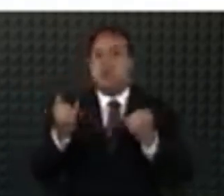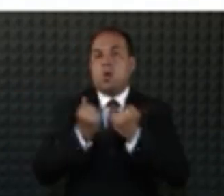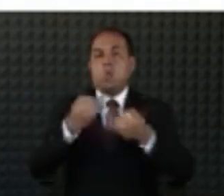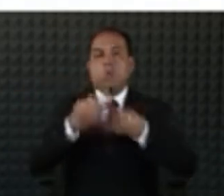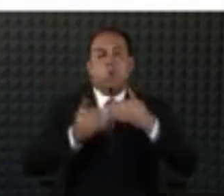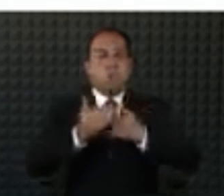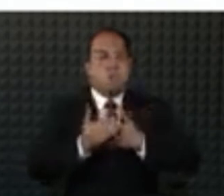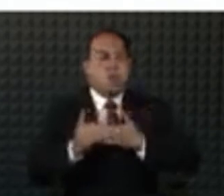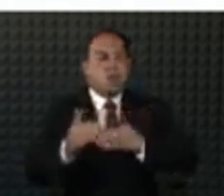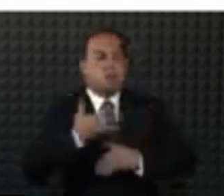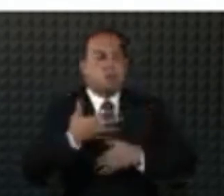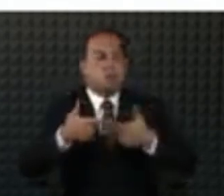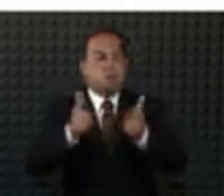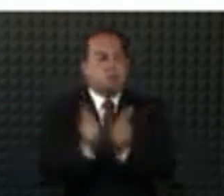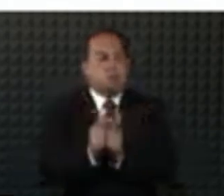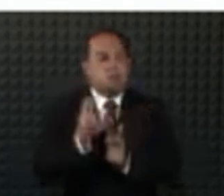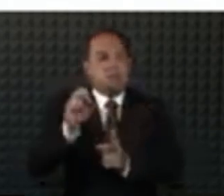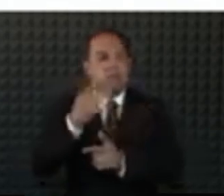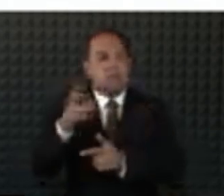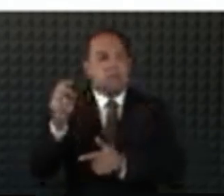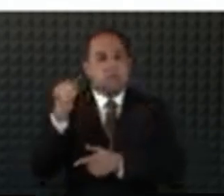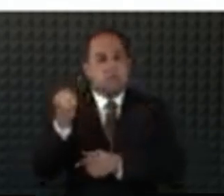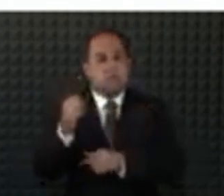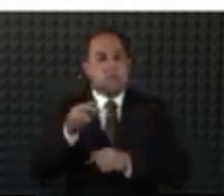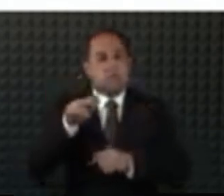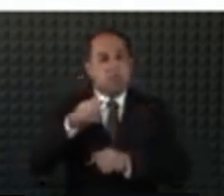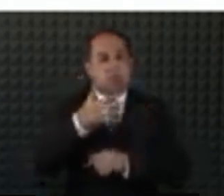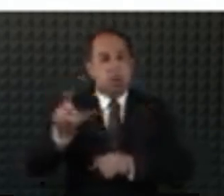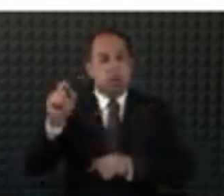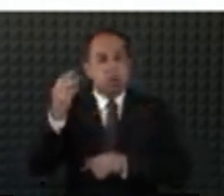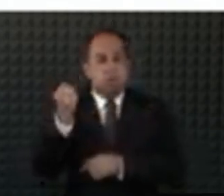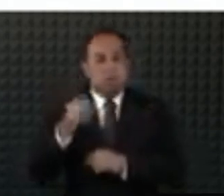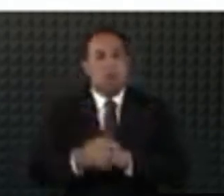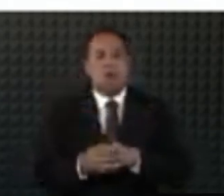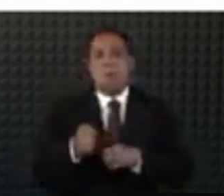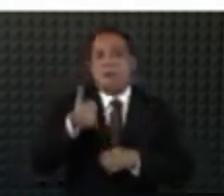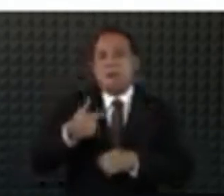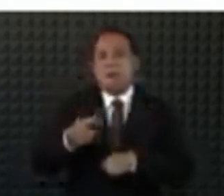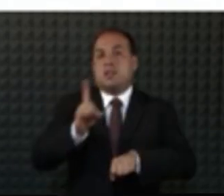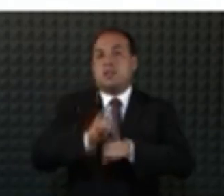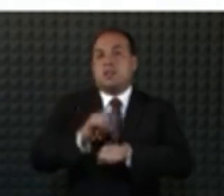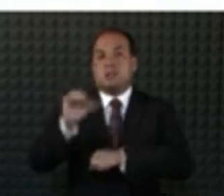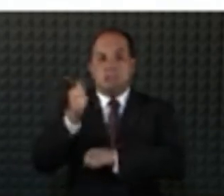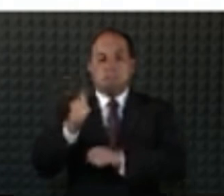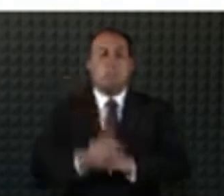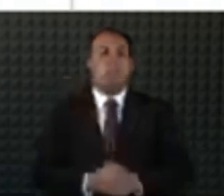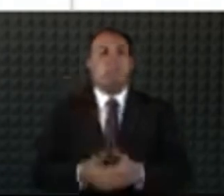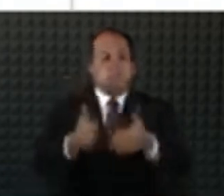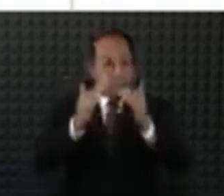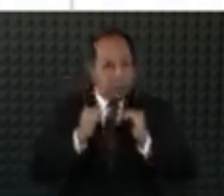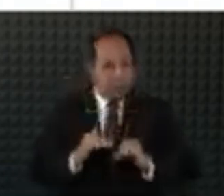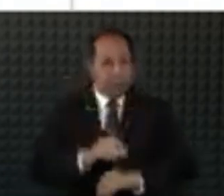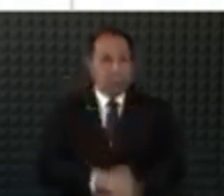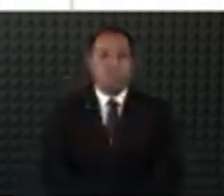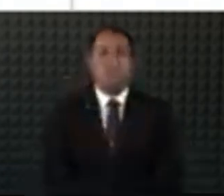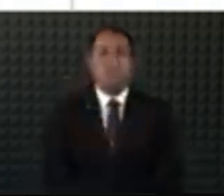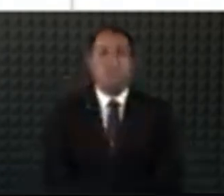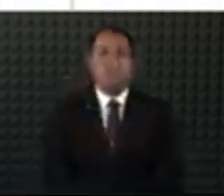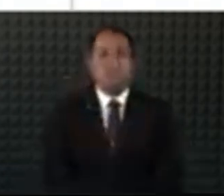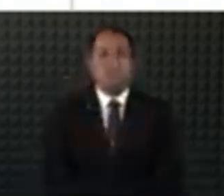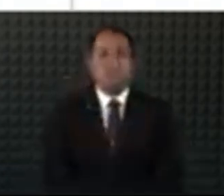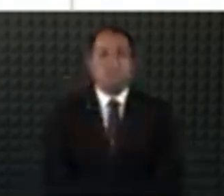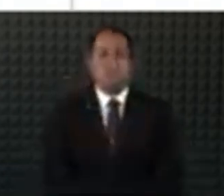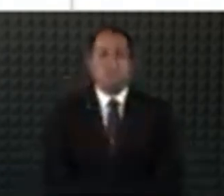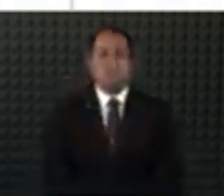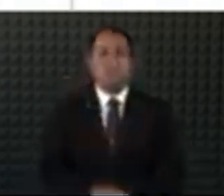el avance que tuvimos en el grupo de 30 a 39 y 18 a 29 durante los primeros días de agosto. Siguiente. En términos de